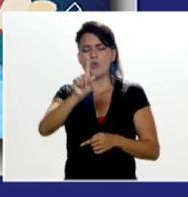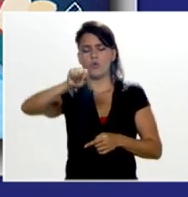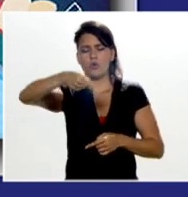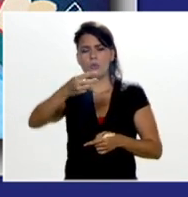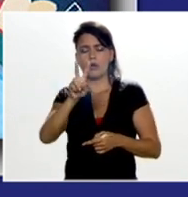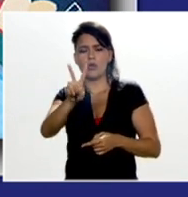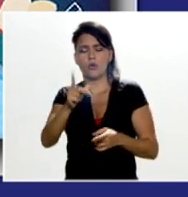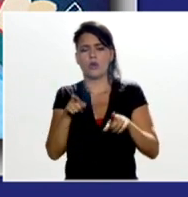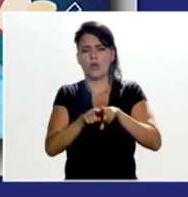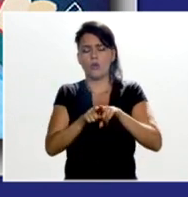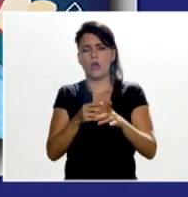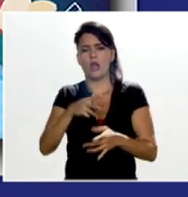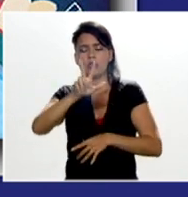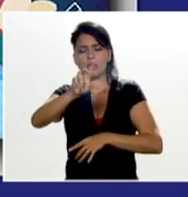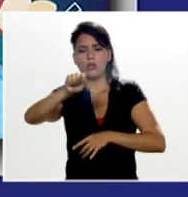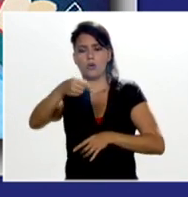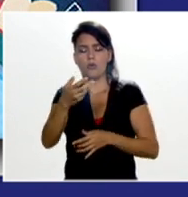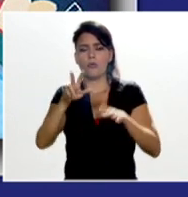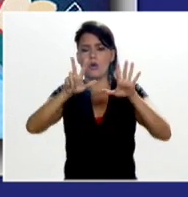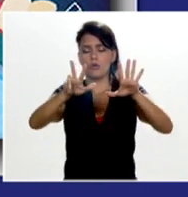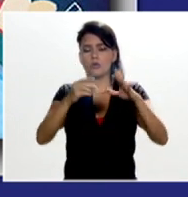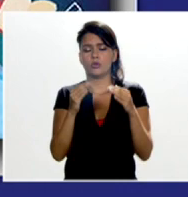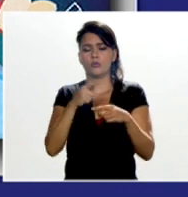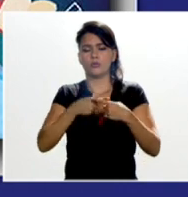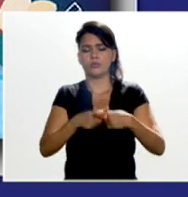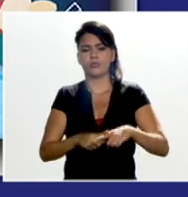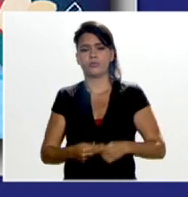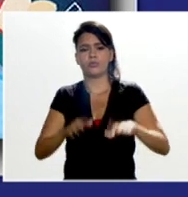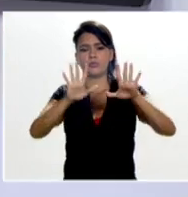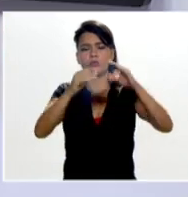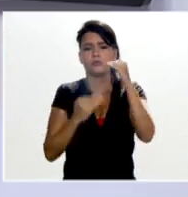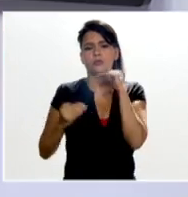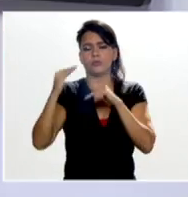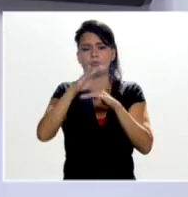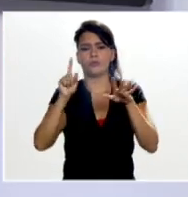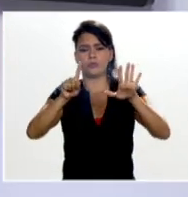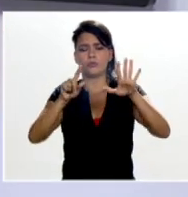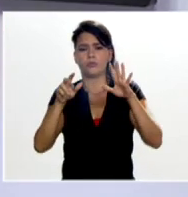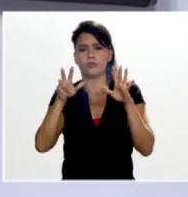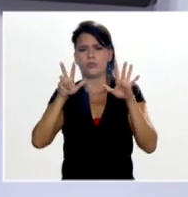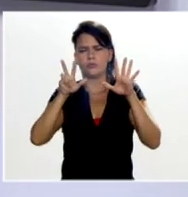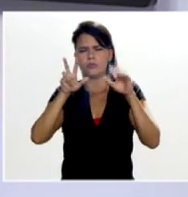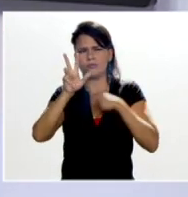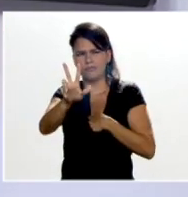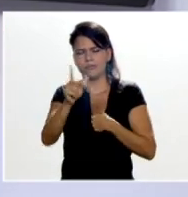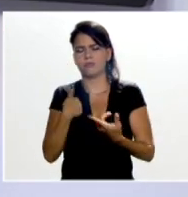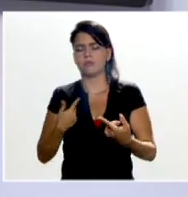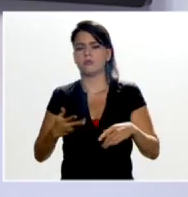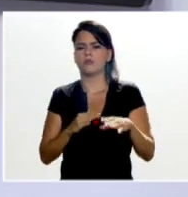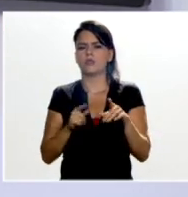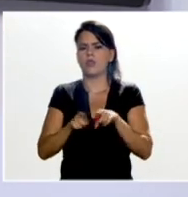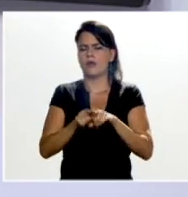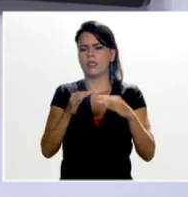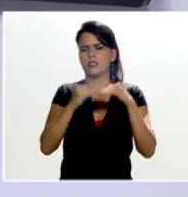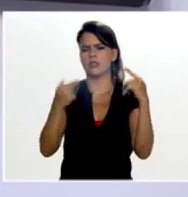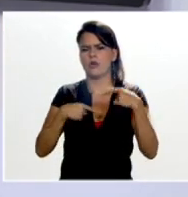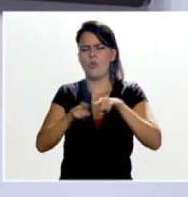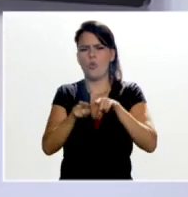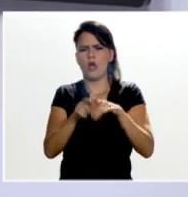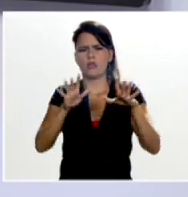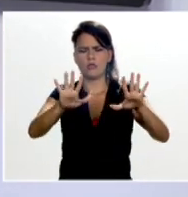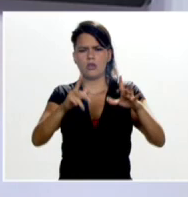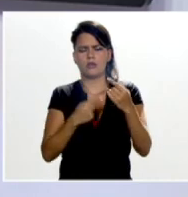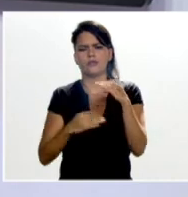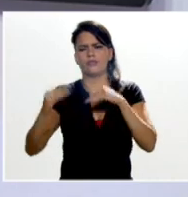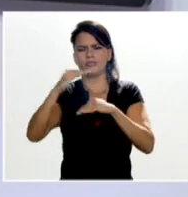da 3,8 por 10 a la 63, porque se conserva la base que es el 10 elevado al mismo exponente que es el